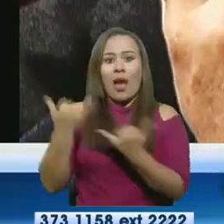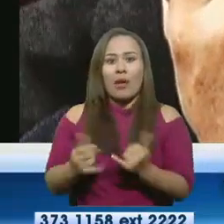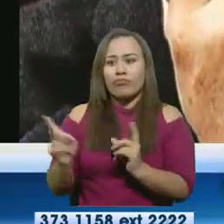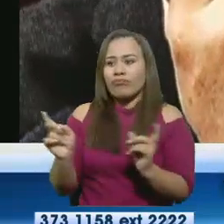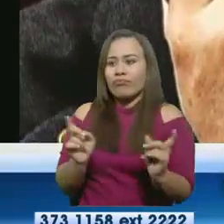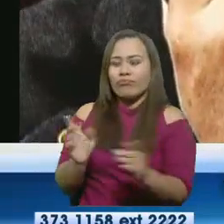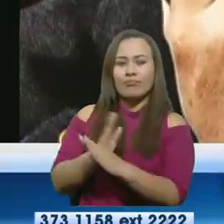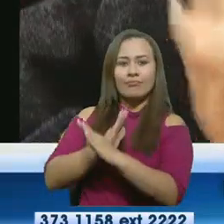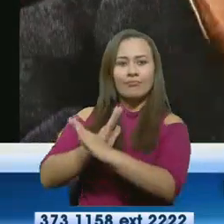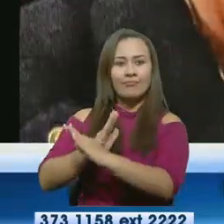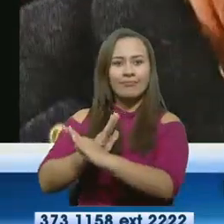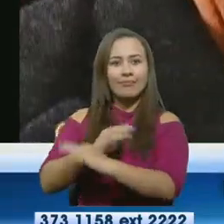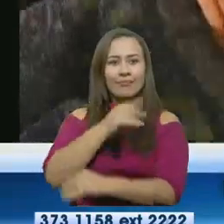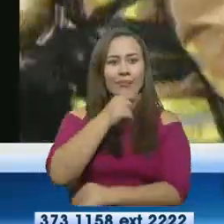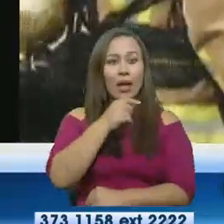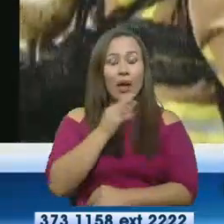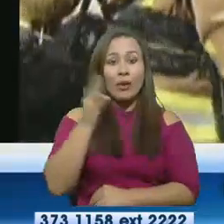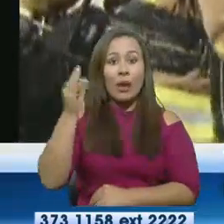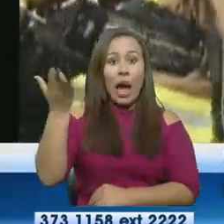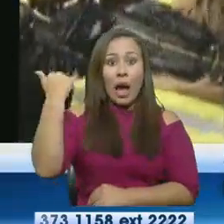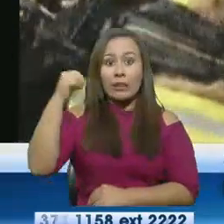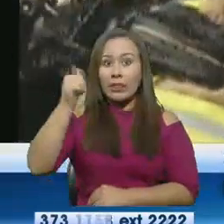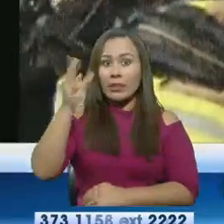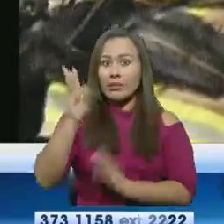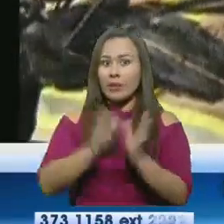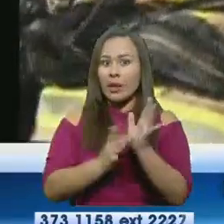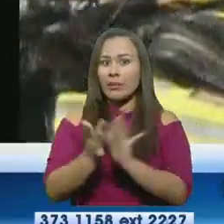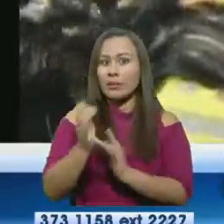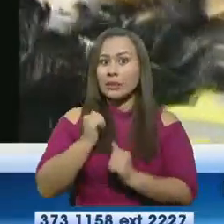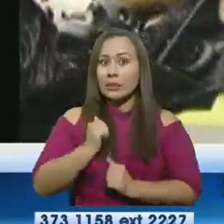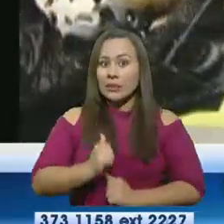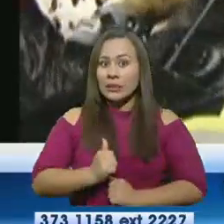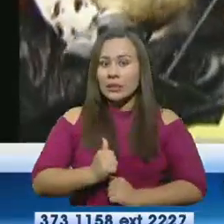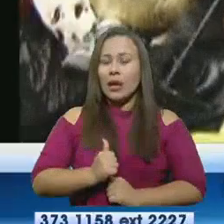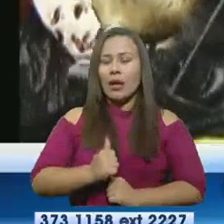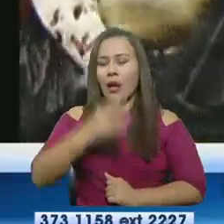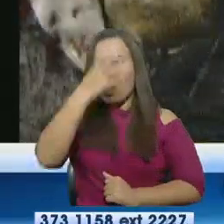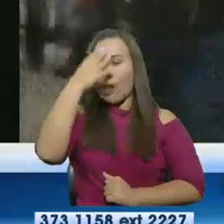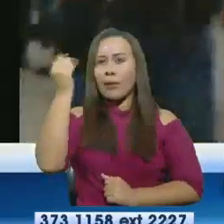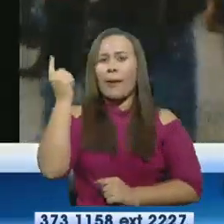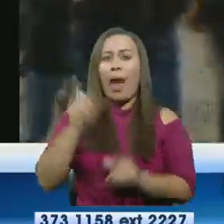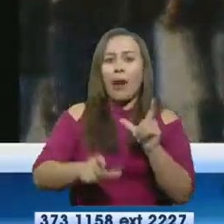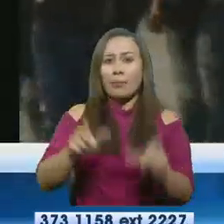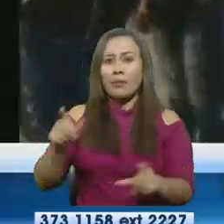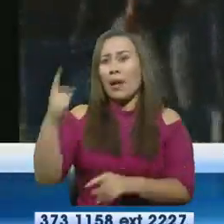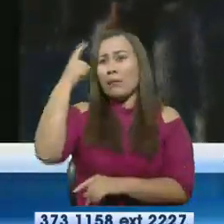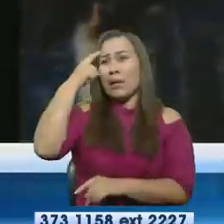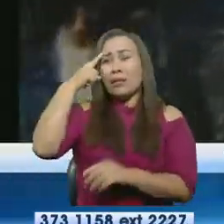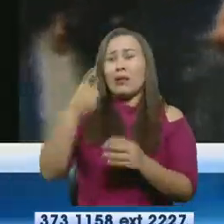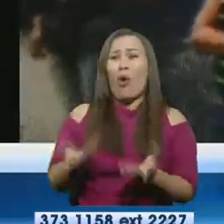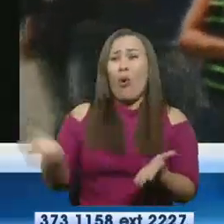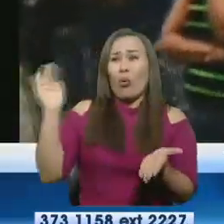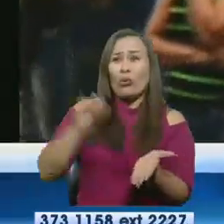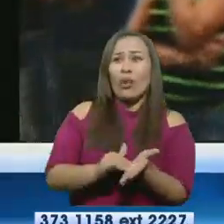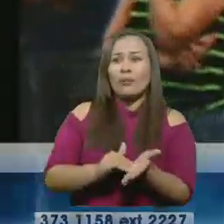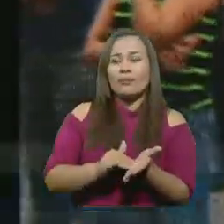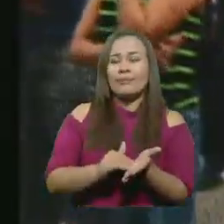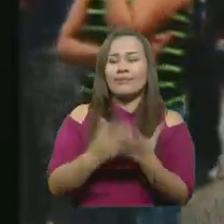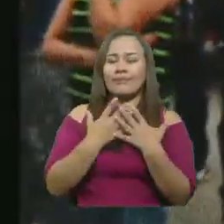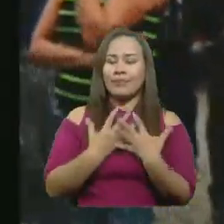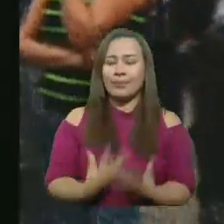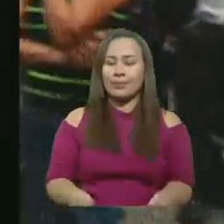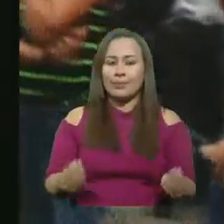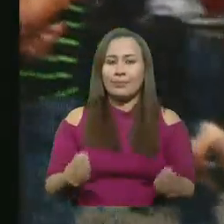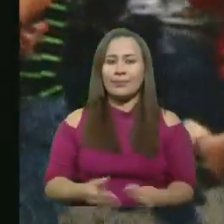solvencia. Los fantasmas del 16 de abril desataron la psicosis colectiva, informó